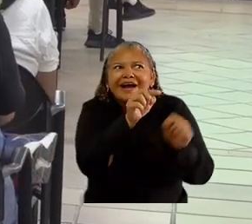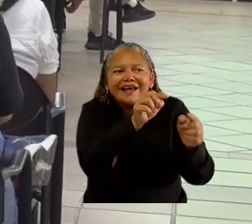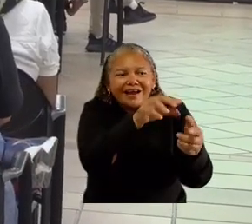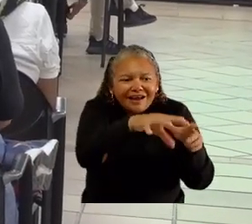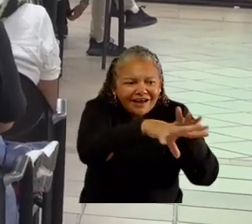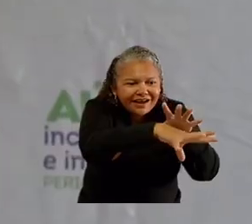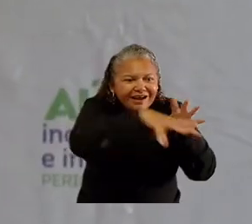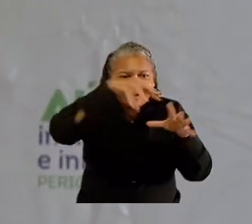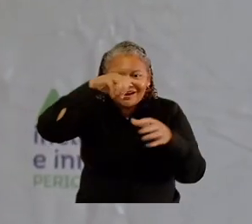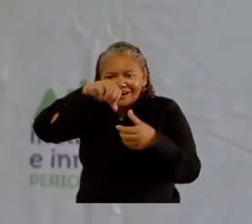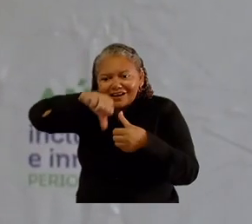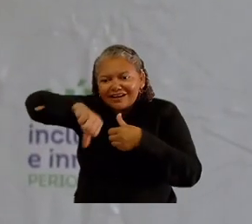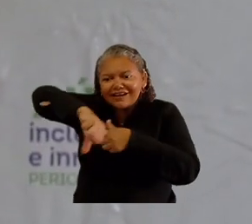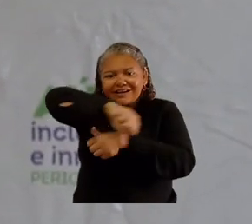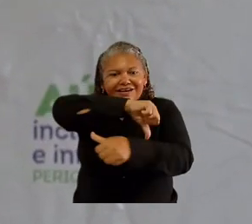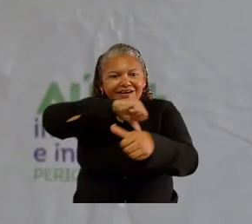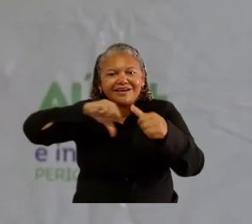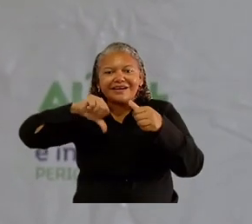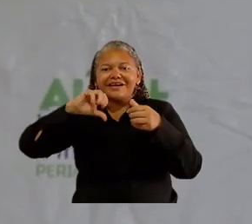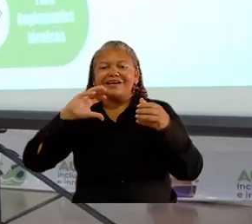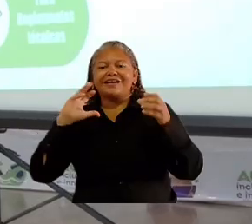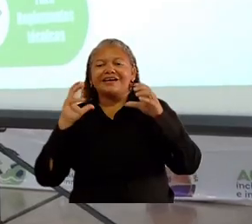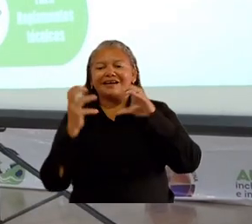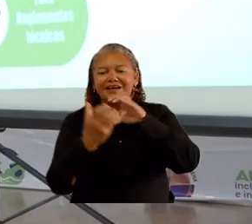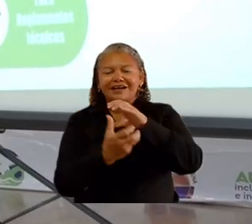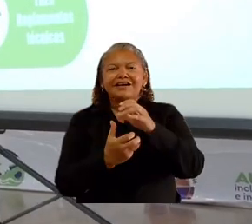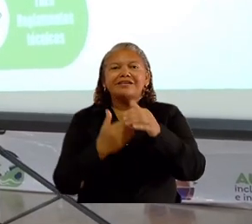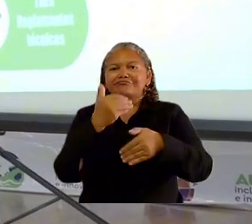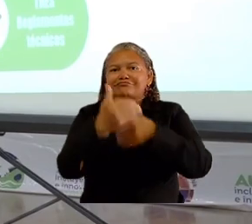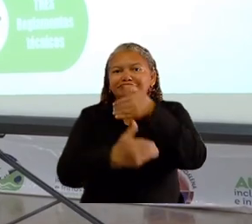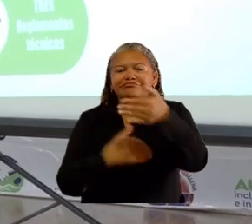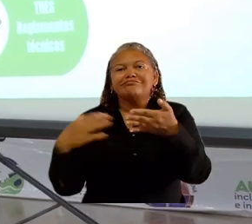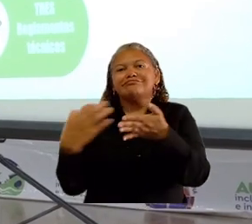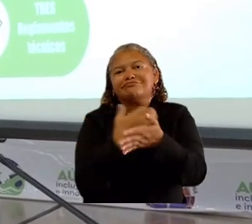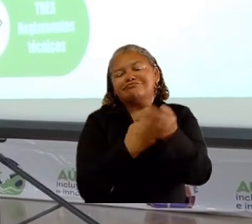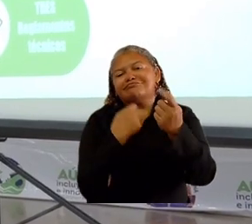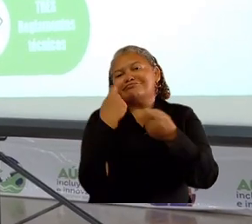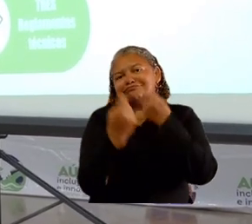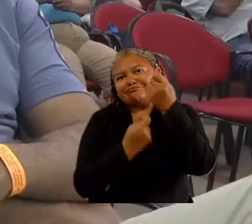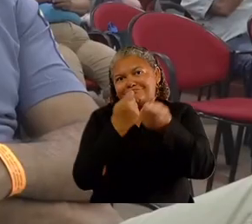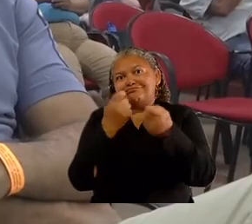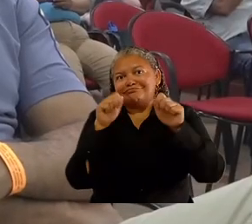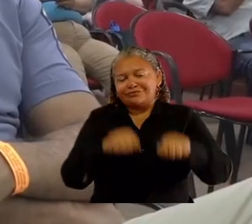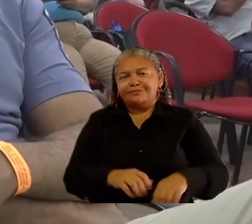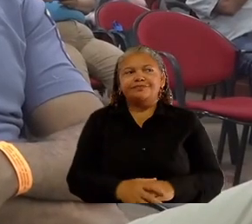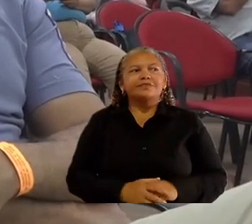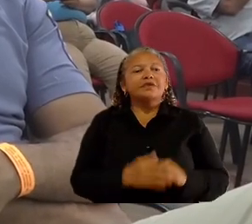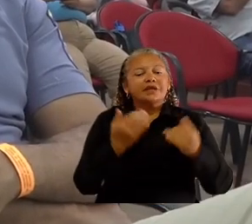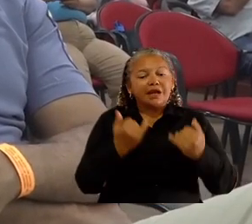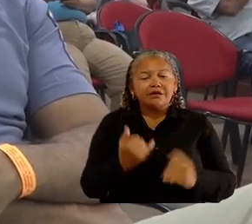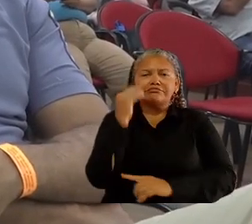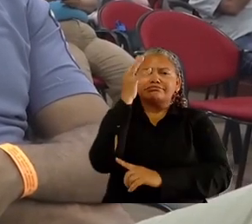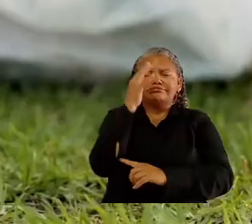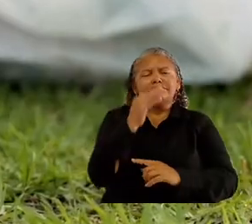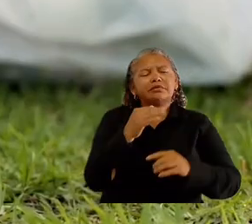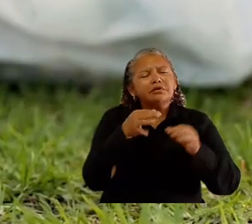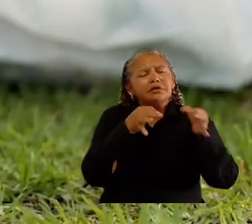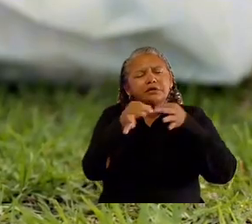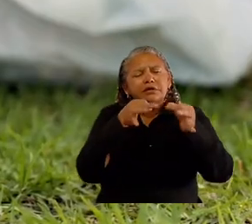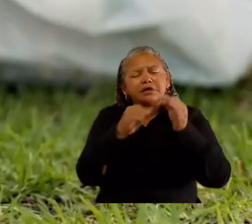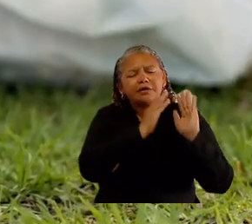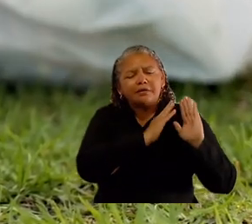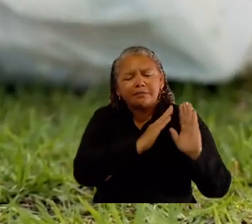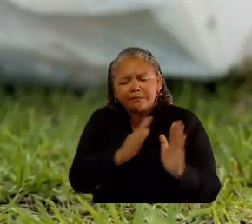recursos que tenemos que incorporarlo a través de economía circular. El evento permitió potenciar la planeación y gestión sostenible de los residuos sólidos a